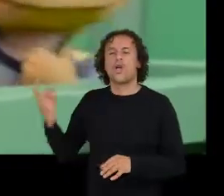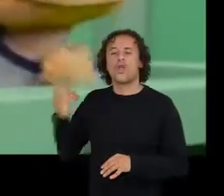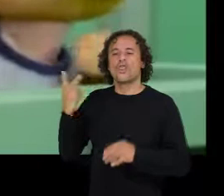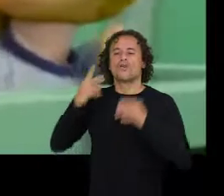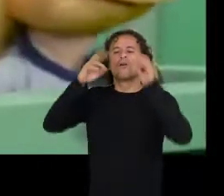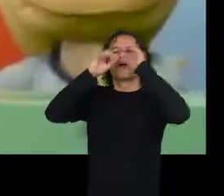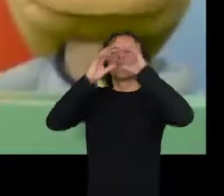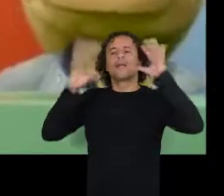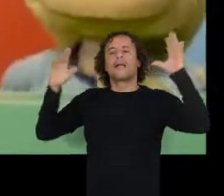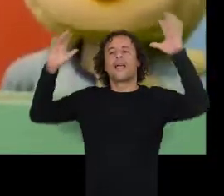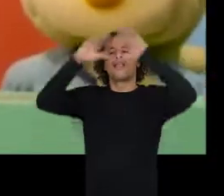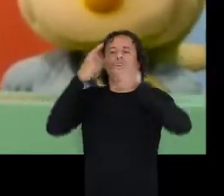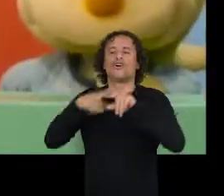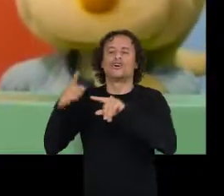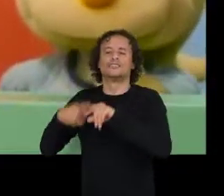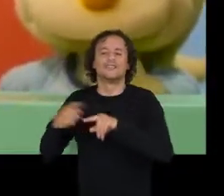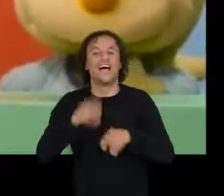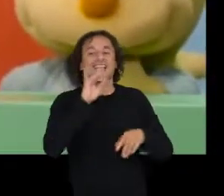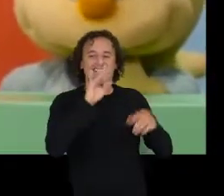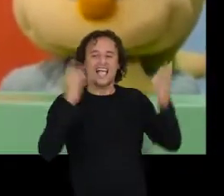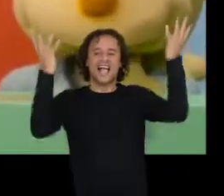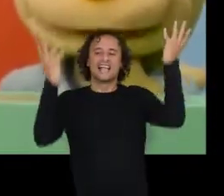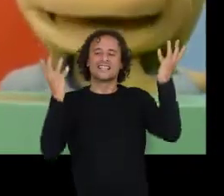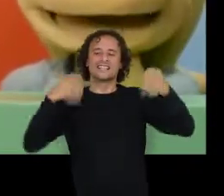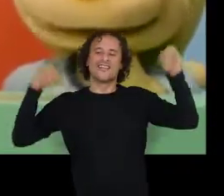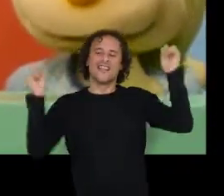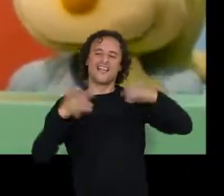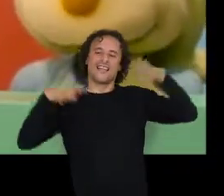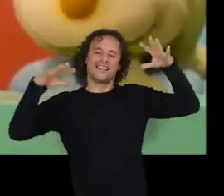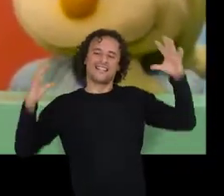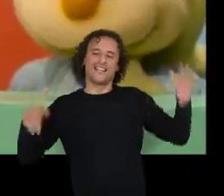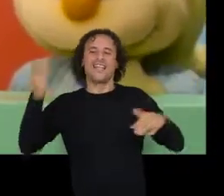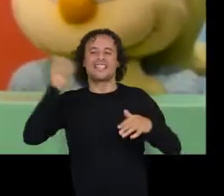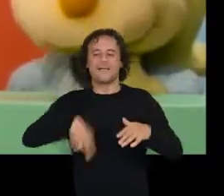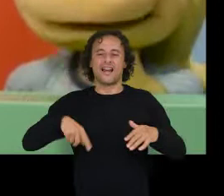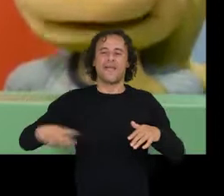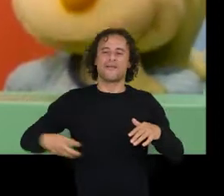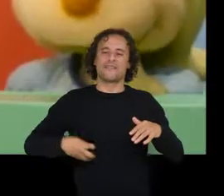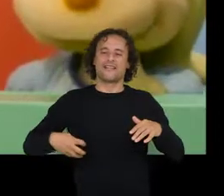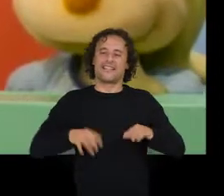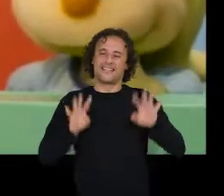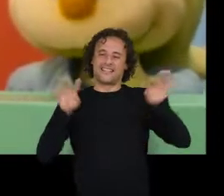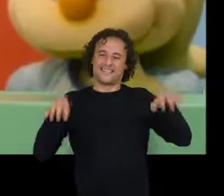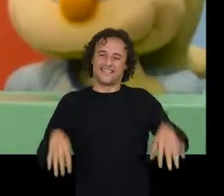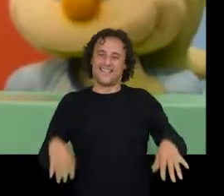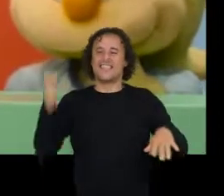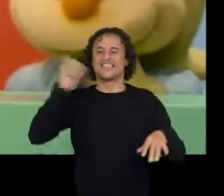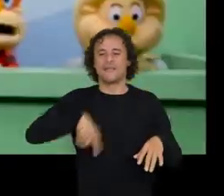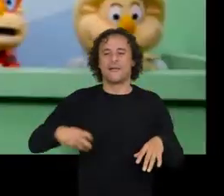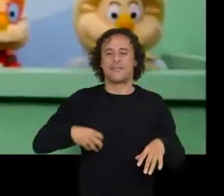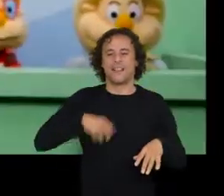Sí, estamos a imaginar un castelo encantado. É unha princesa. É un príncipe